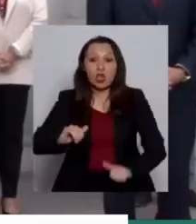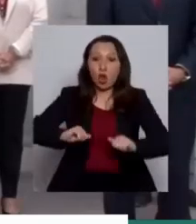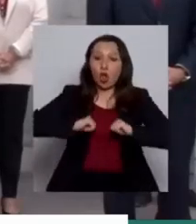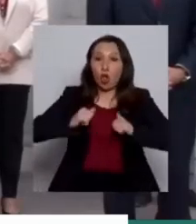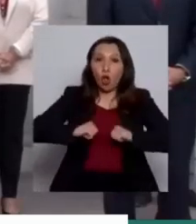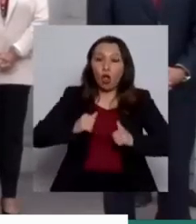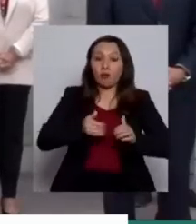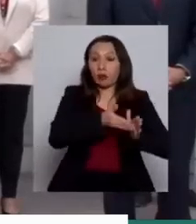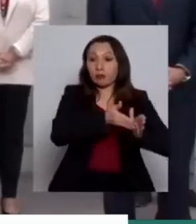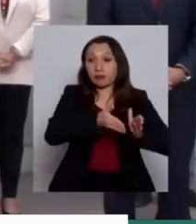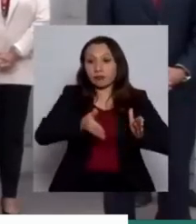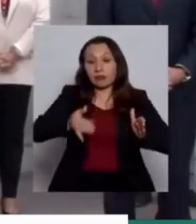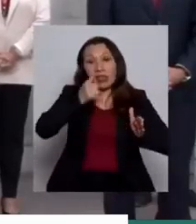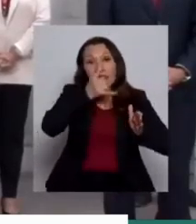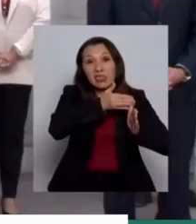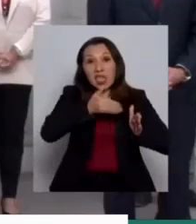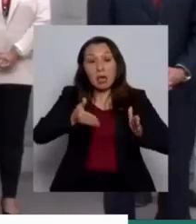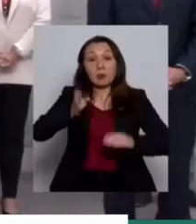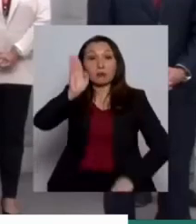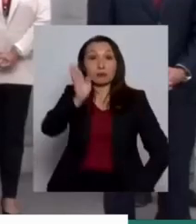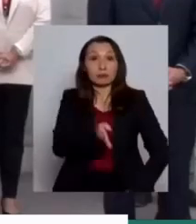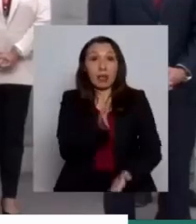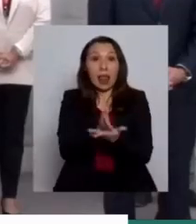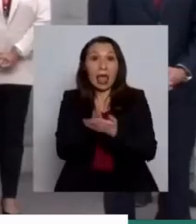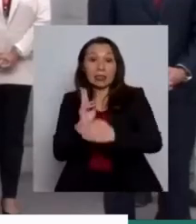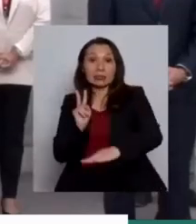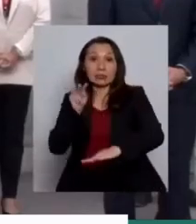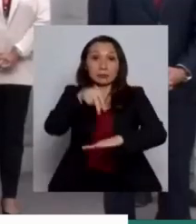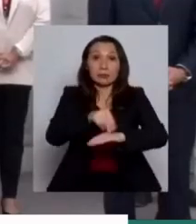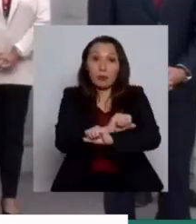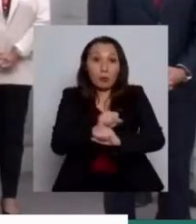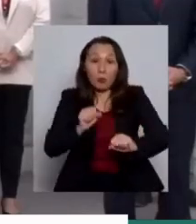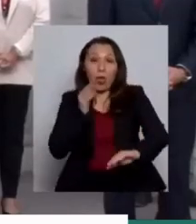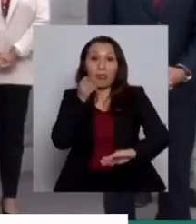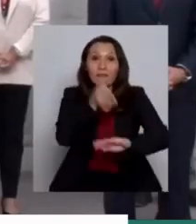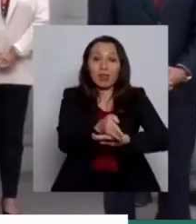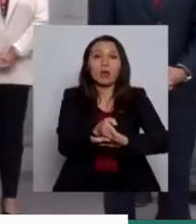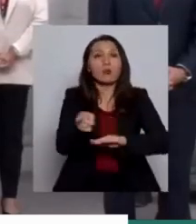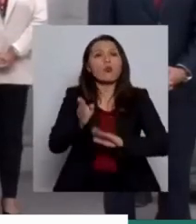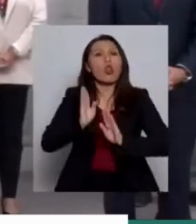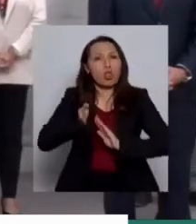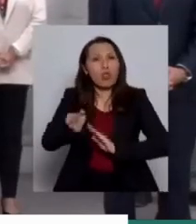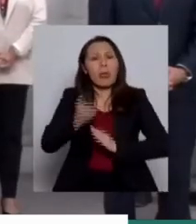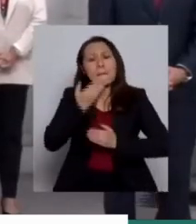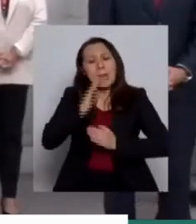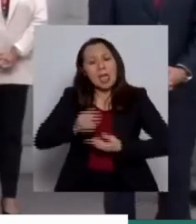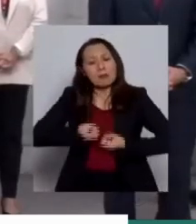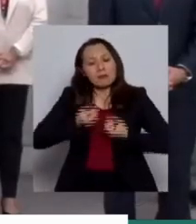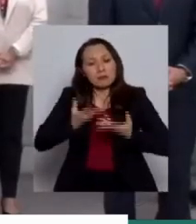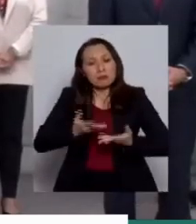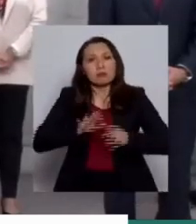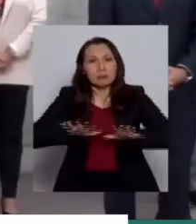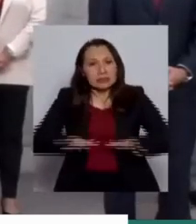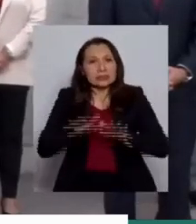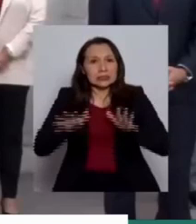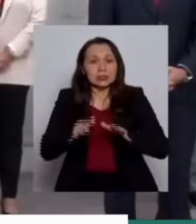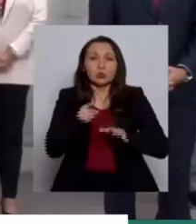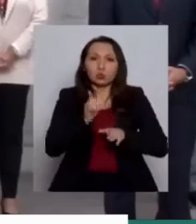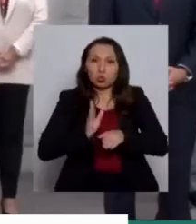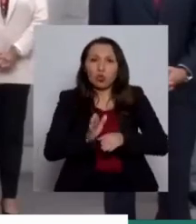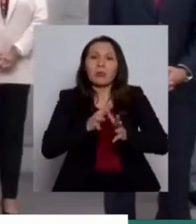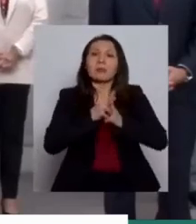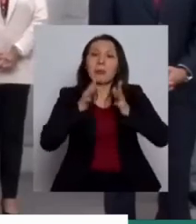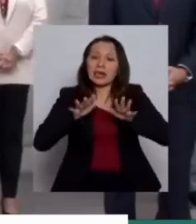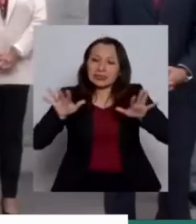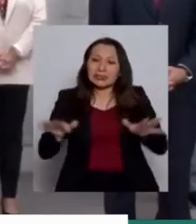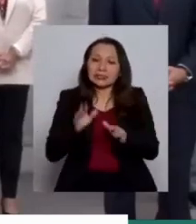proteger mejor a nuestra clase media, que necesita ayuda, con créditos, claro. Segundo, mejorar las pensiones y hacer una reforma